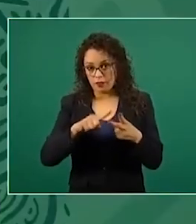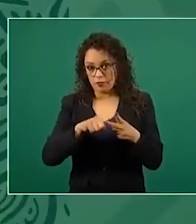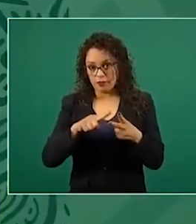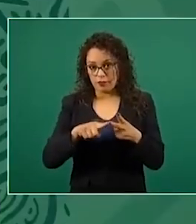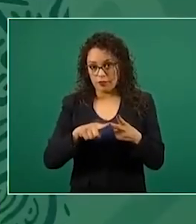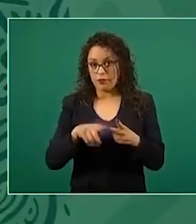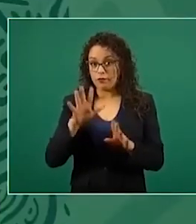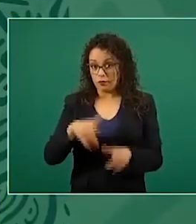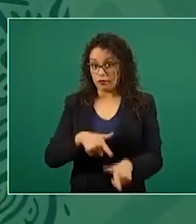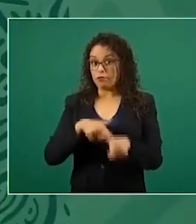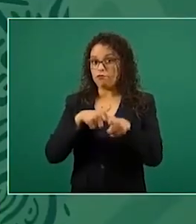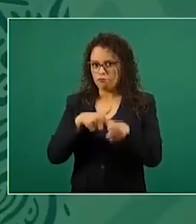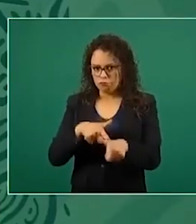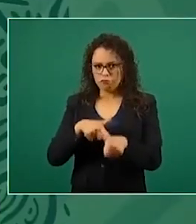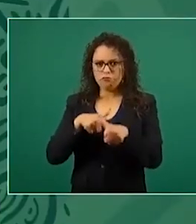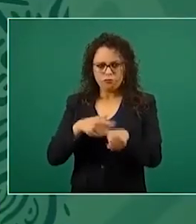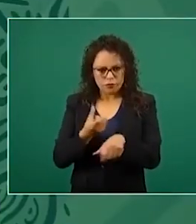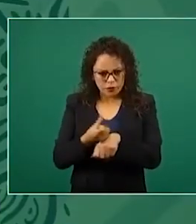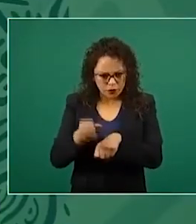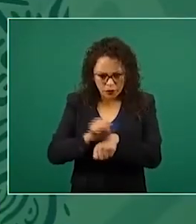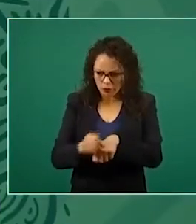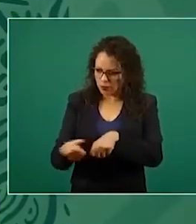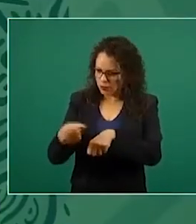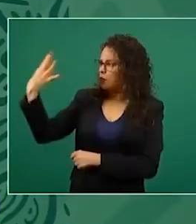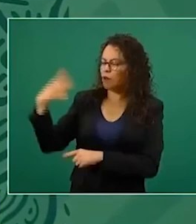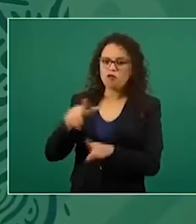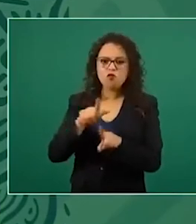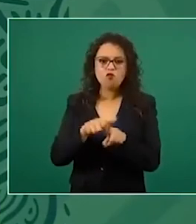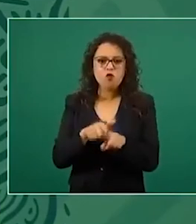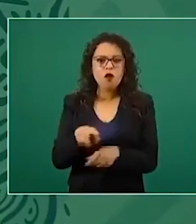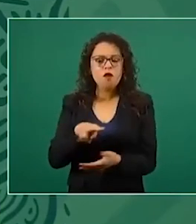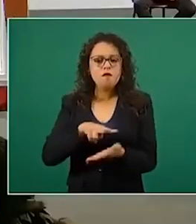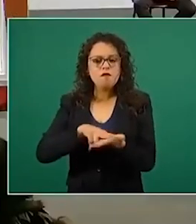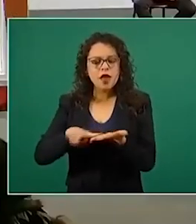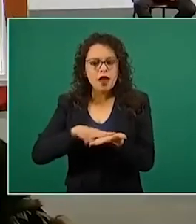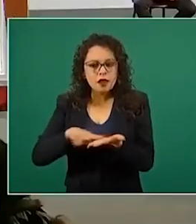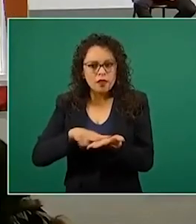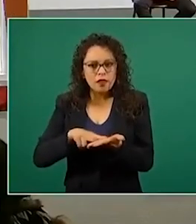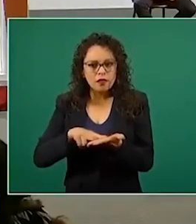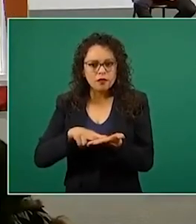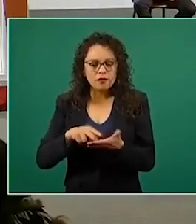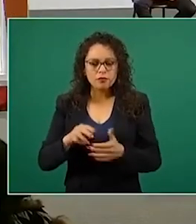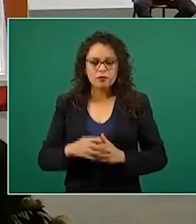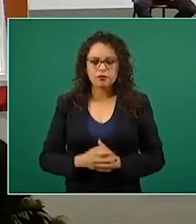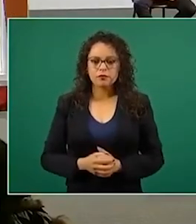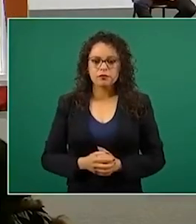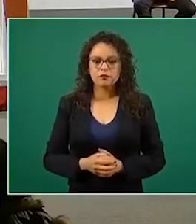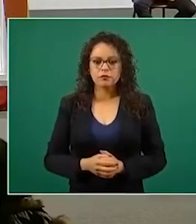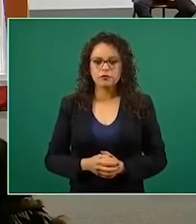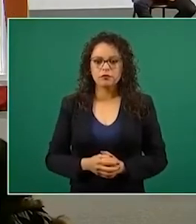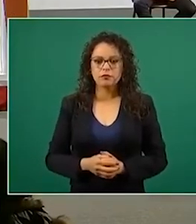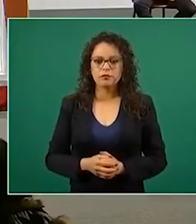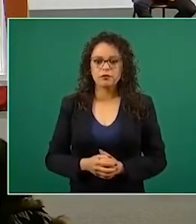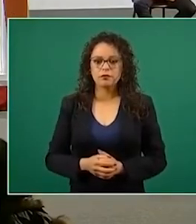varias semanas en semáforo verde. Ya los maestros en Chiapas,